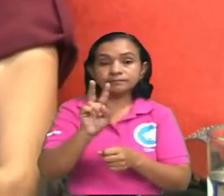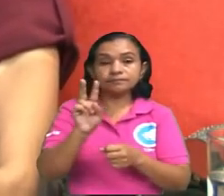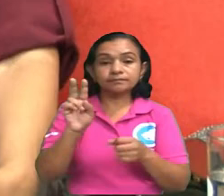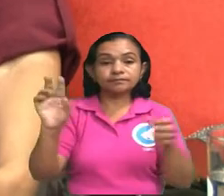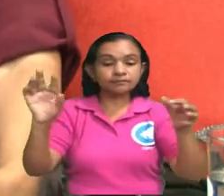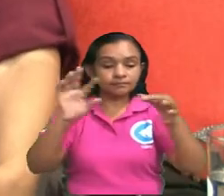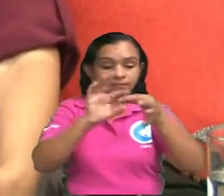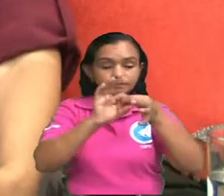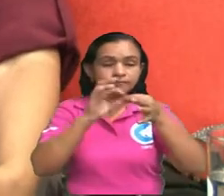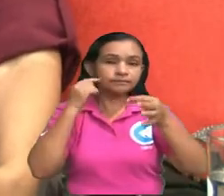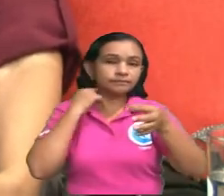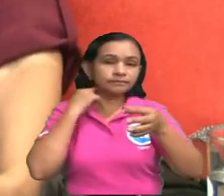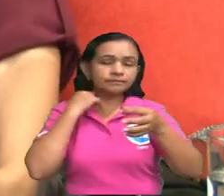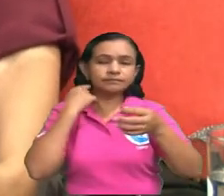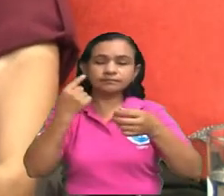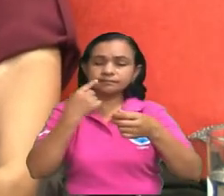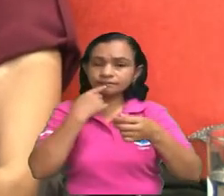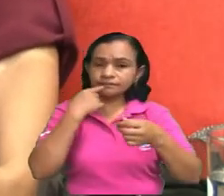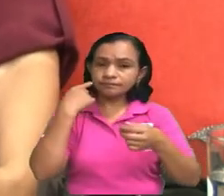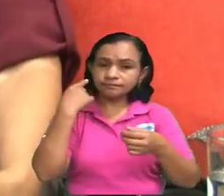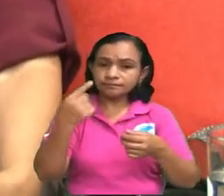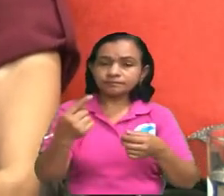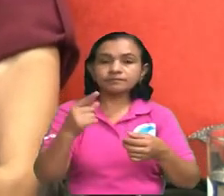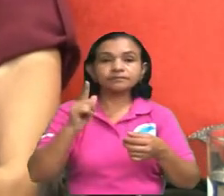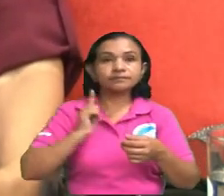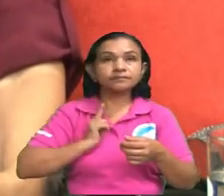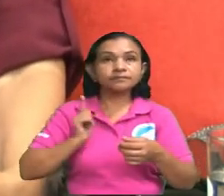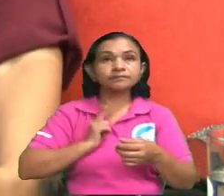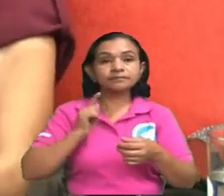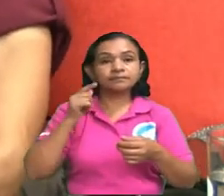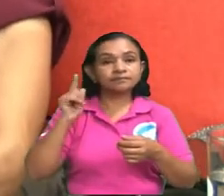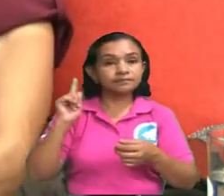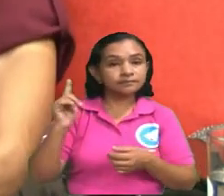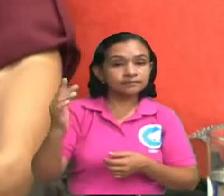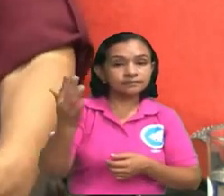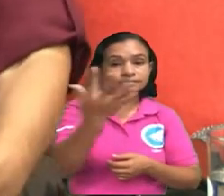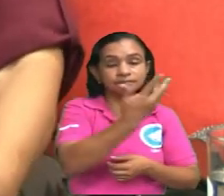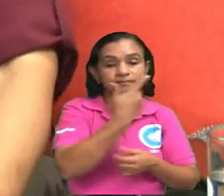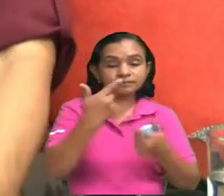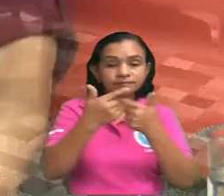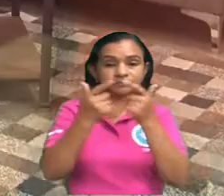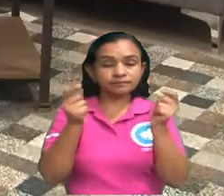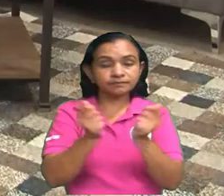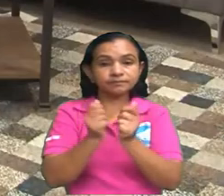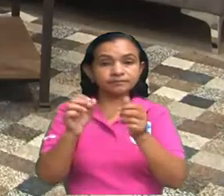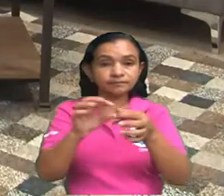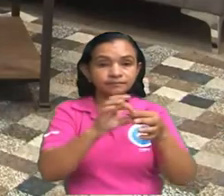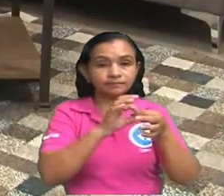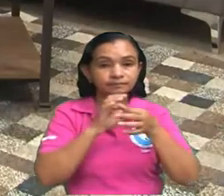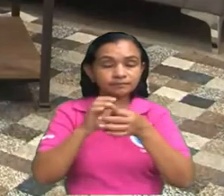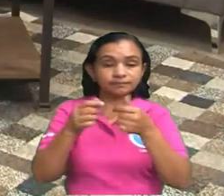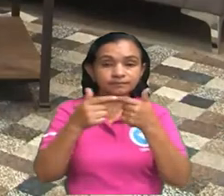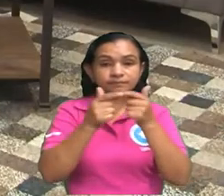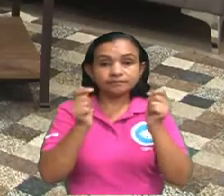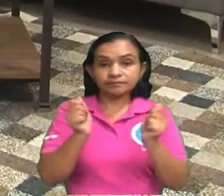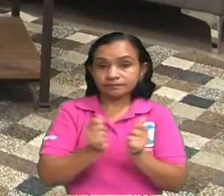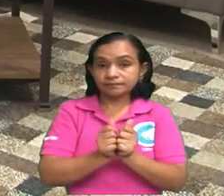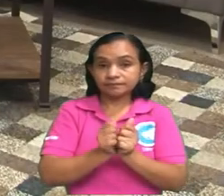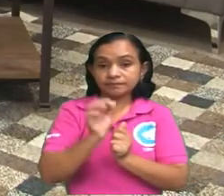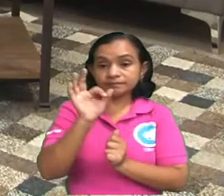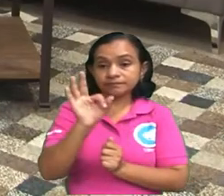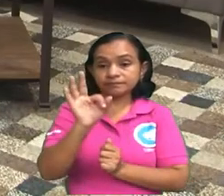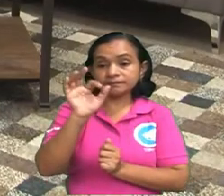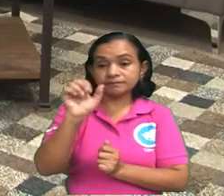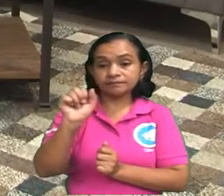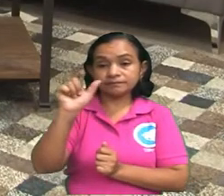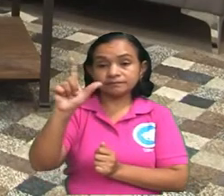él siempre nos recomendaba. Ahí estamos y confluyen todos los sectores del movimiento sindical en el Frente Nacional